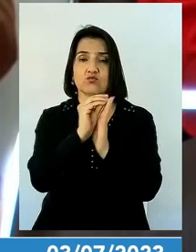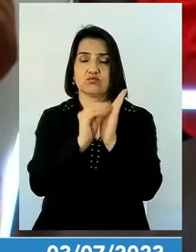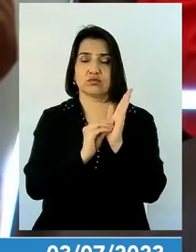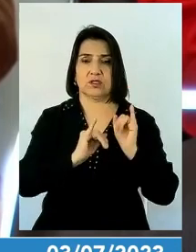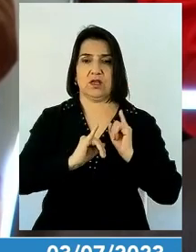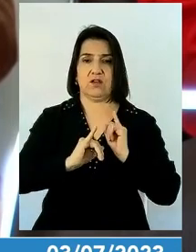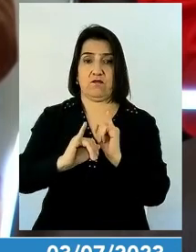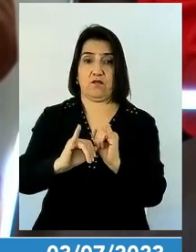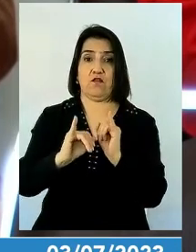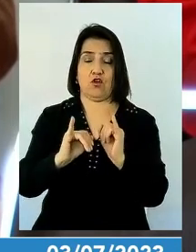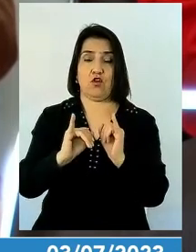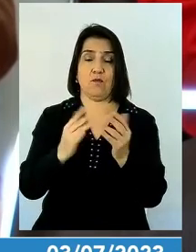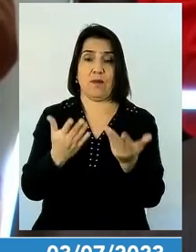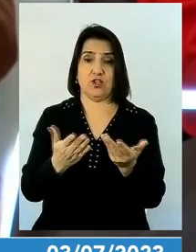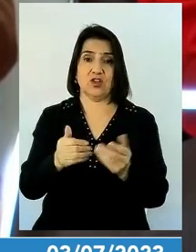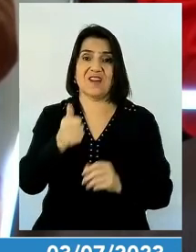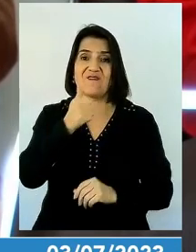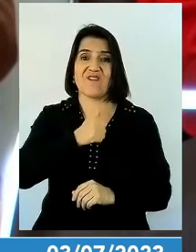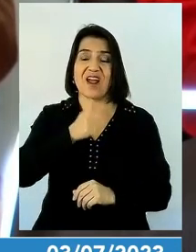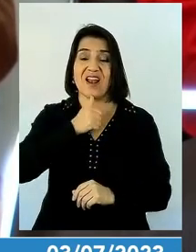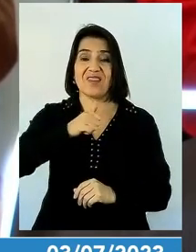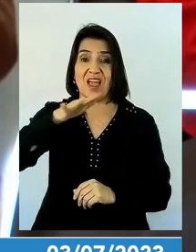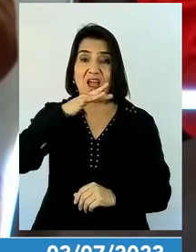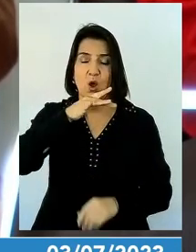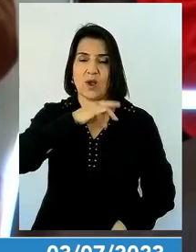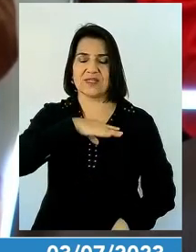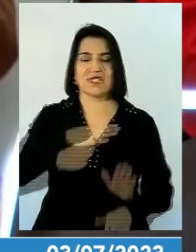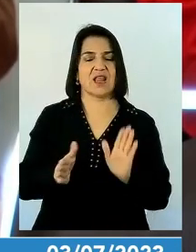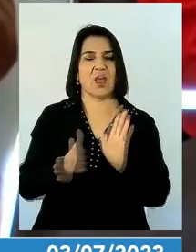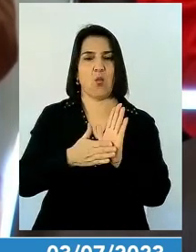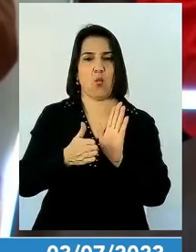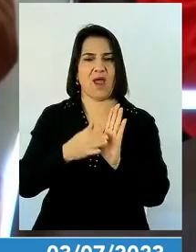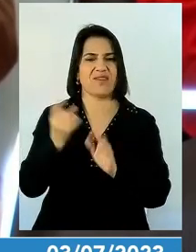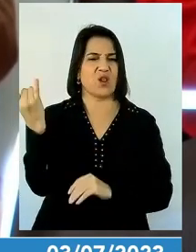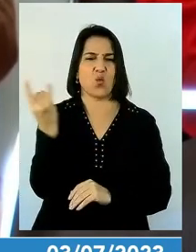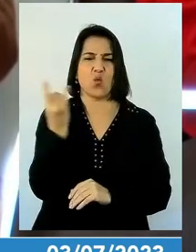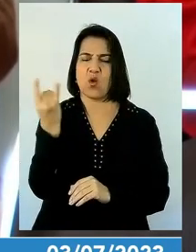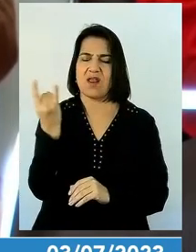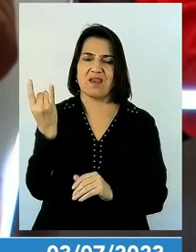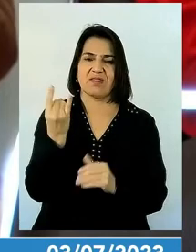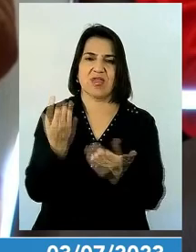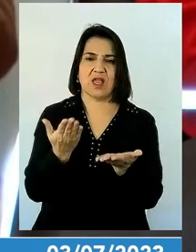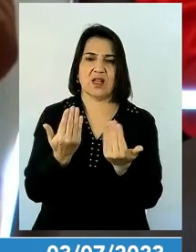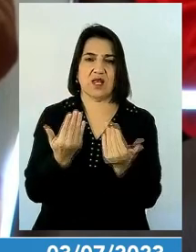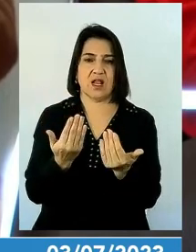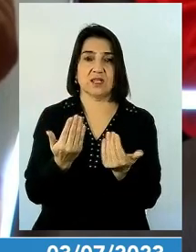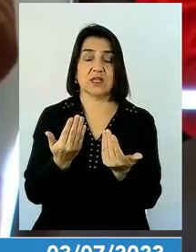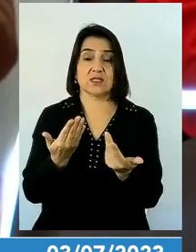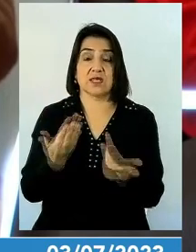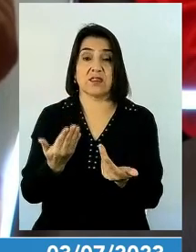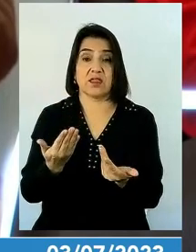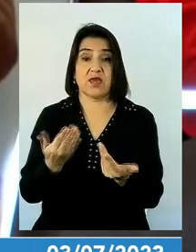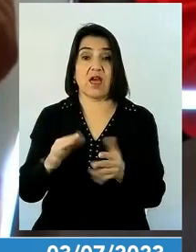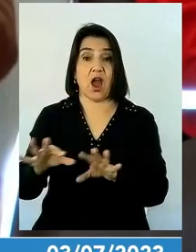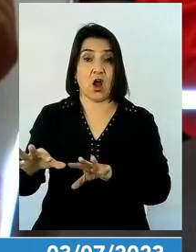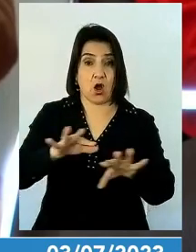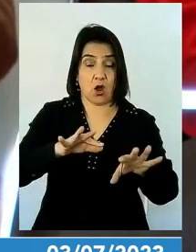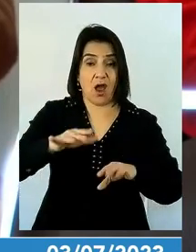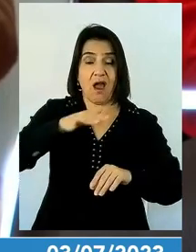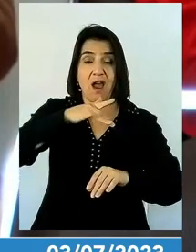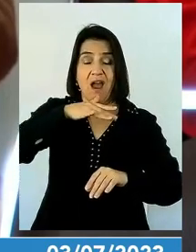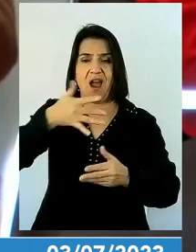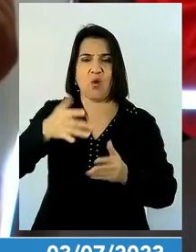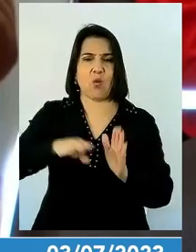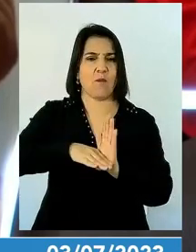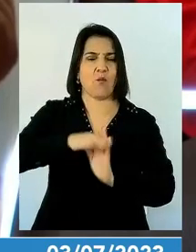de Chile, reflejan la urgente necesidad de posicionar los recursos hídricos como prioridad de